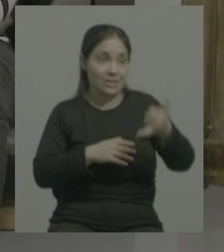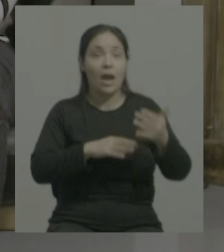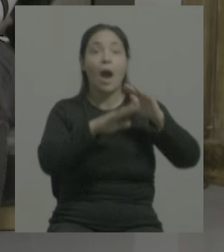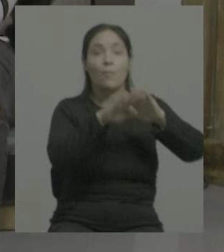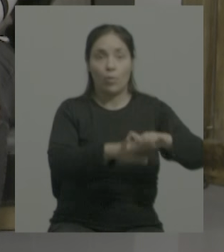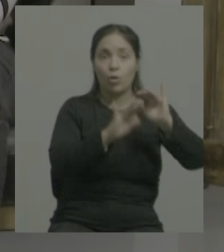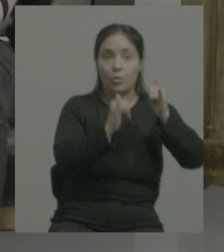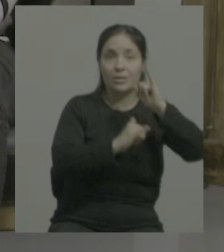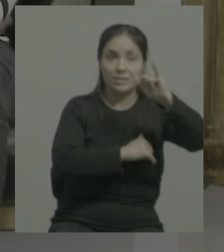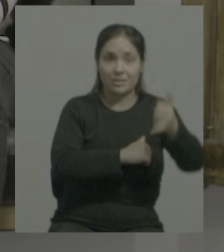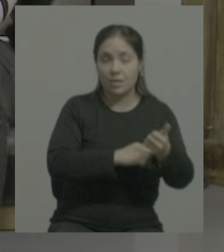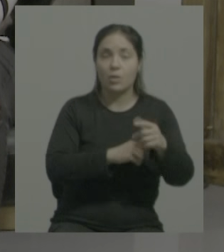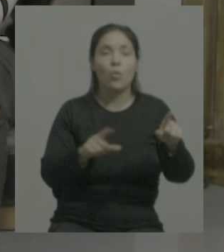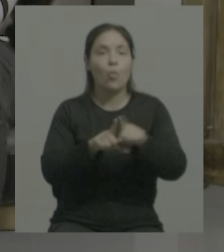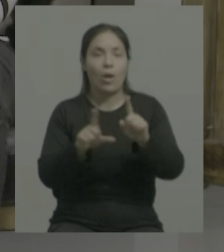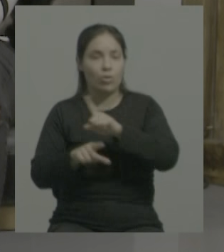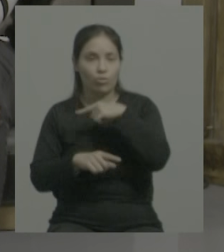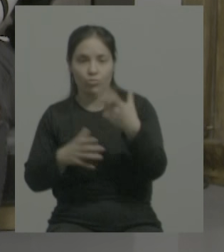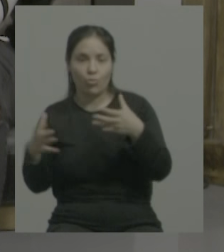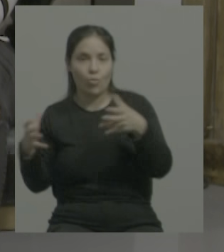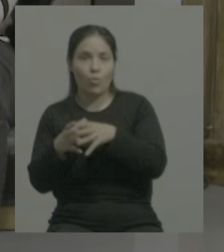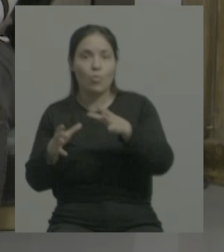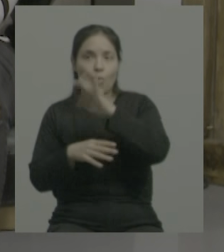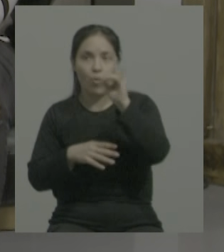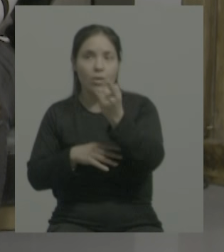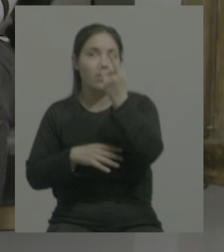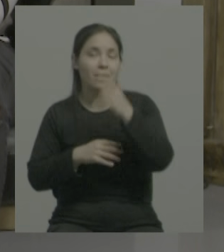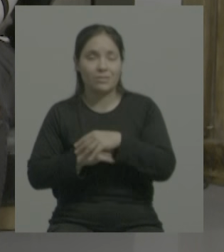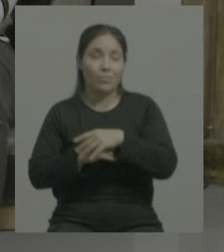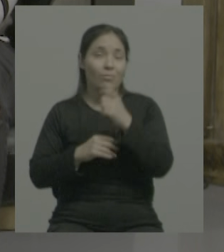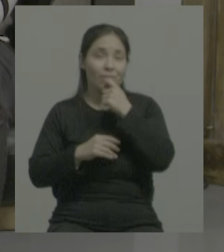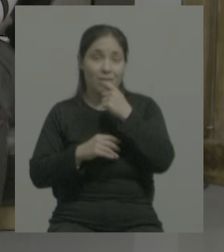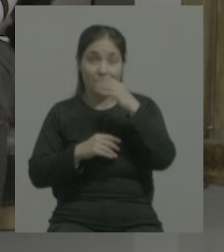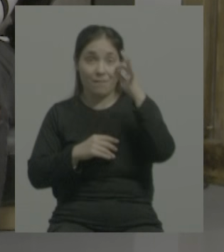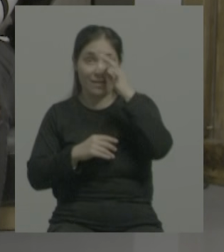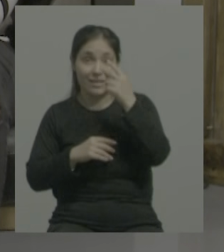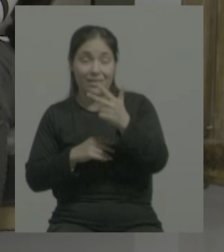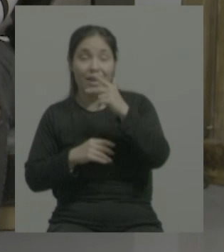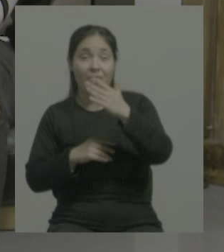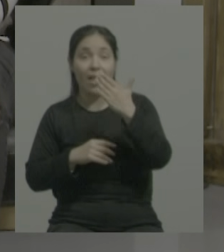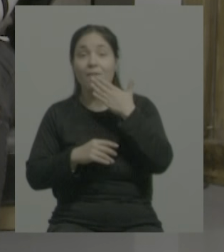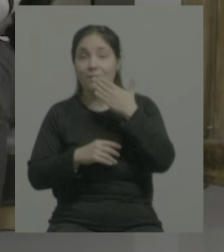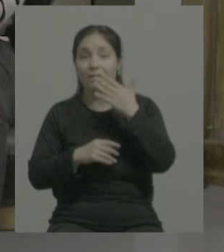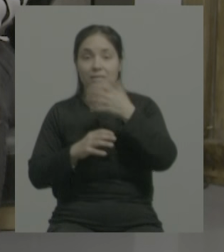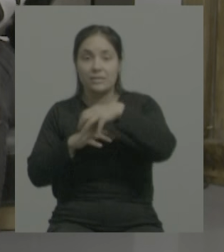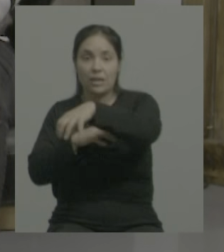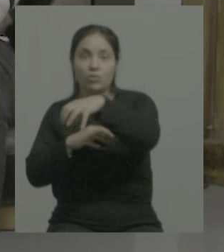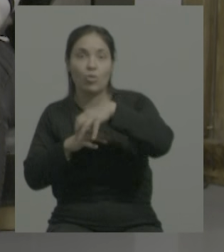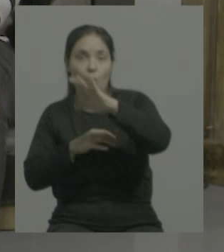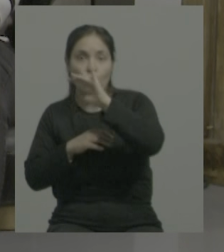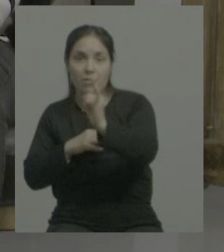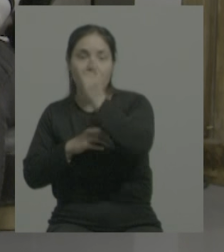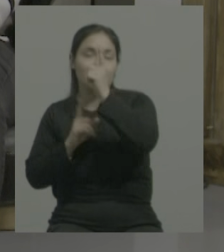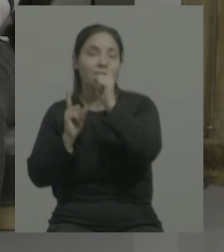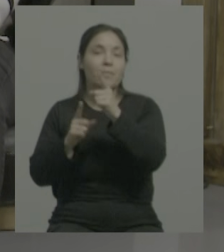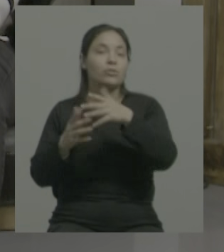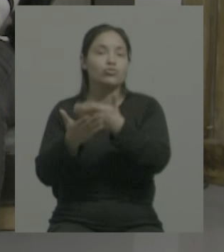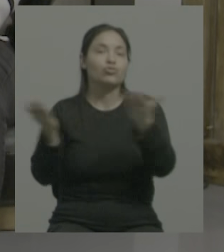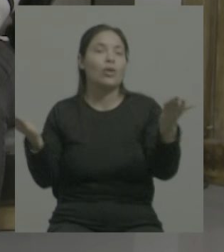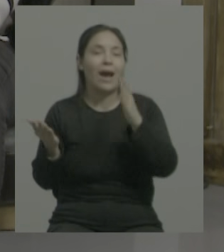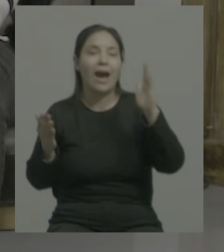pero si nosotros nos vamos a la marcha universitaria, por ejemplo, el 23 de abril, vemos que hay muchos sectores de la sociedad, no solo de la comunidad universitaria, sino también de la sociedad en